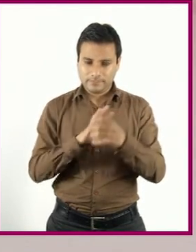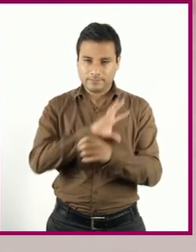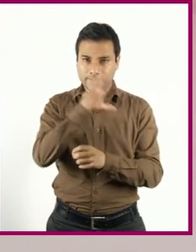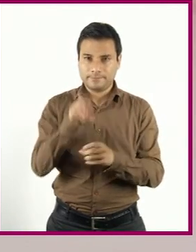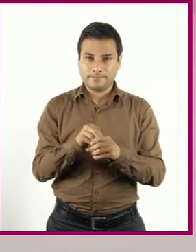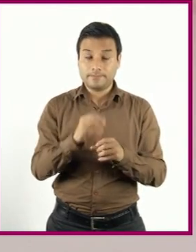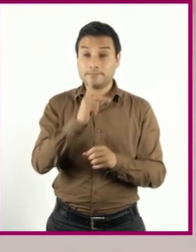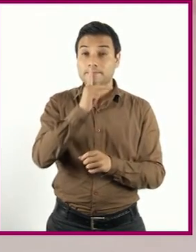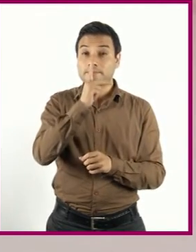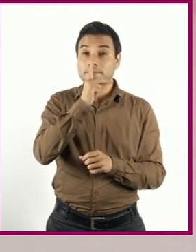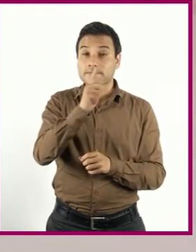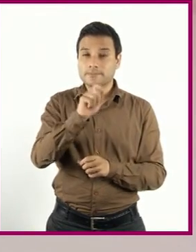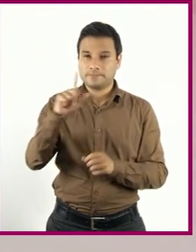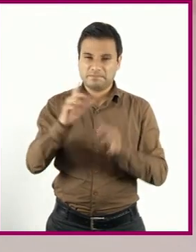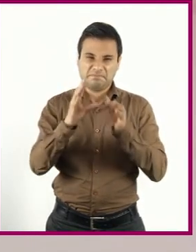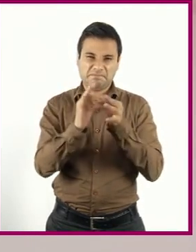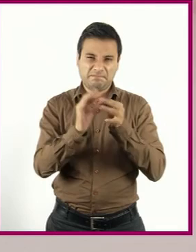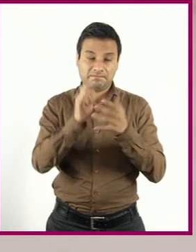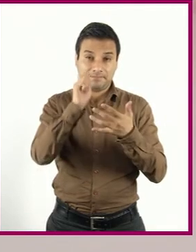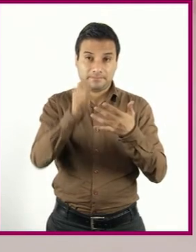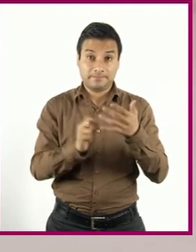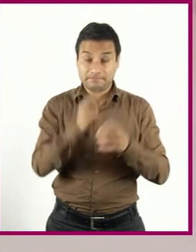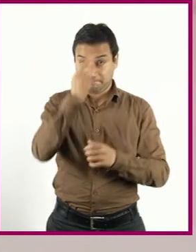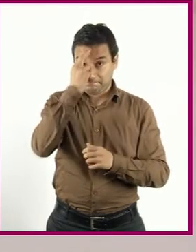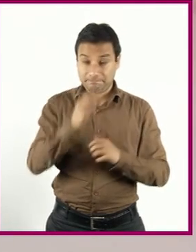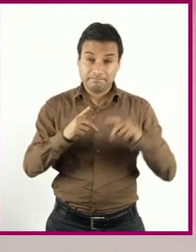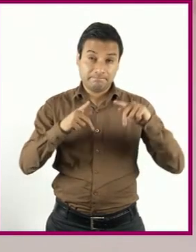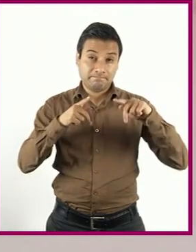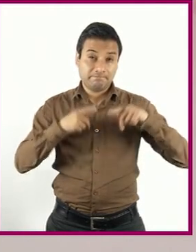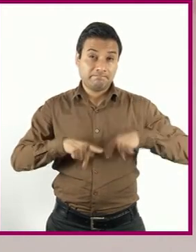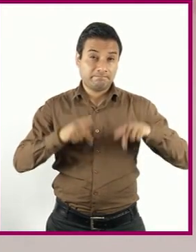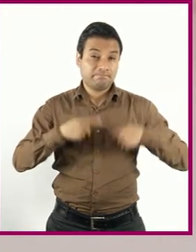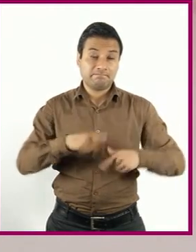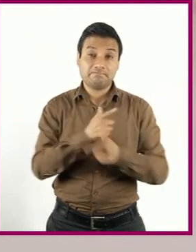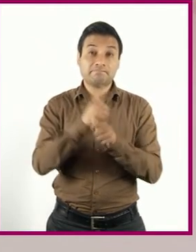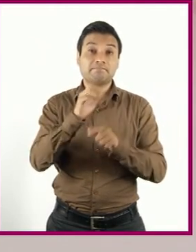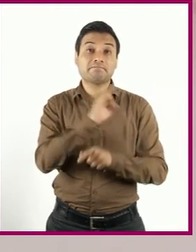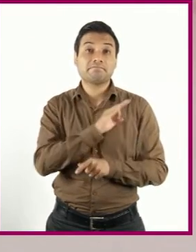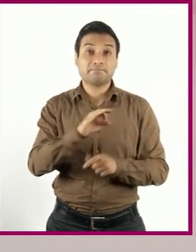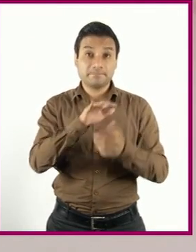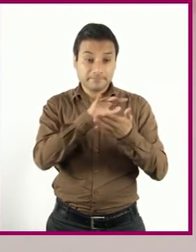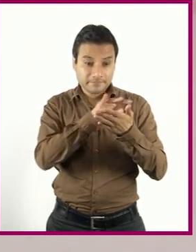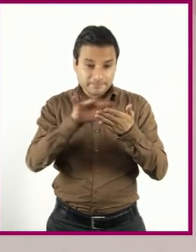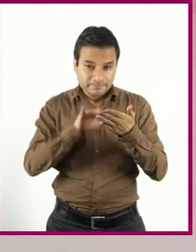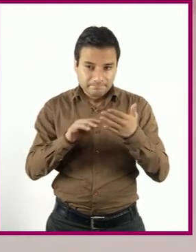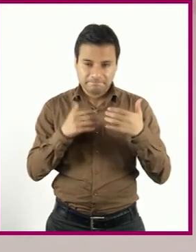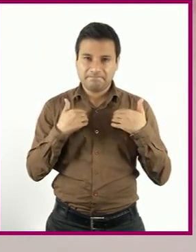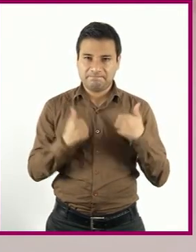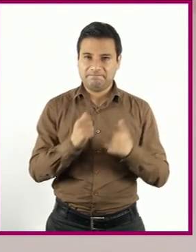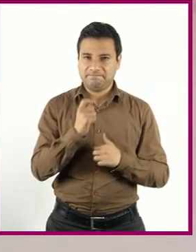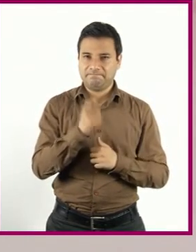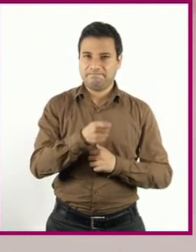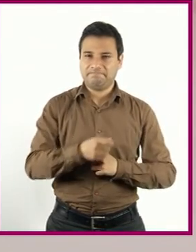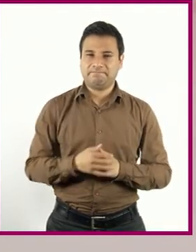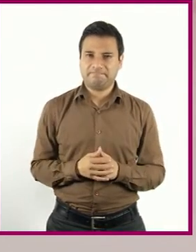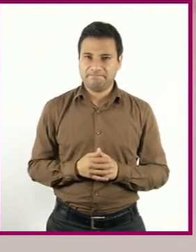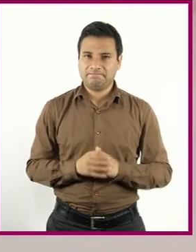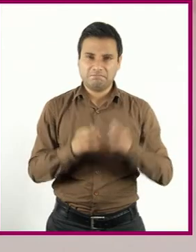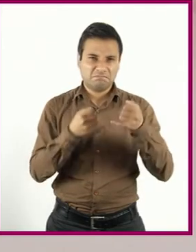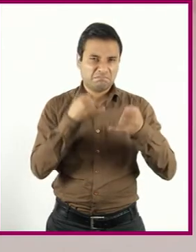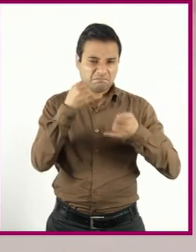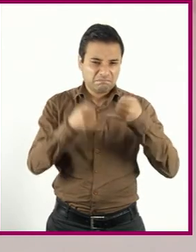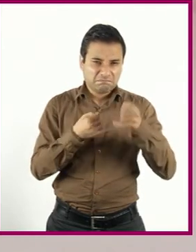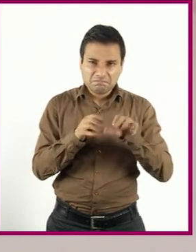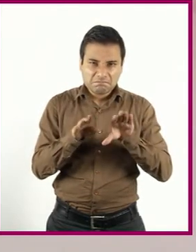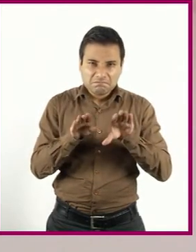vocabulario. Recuerden que el objetivo es que cualquier persona pueda leer el reglamento y entender cómo es que se juega el